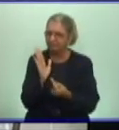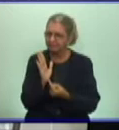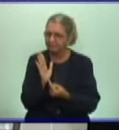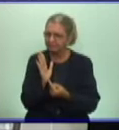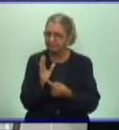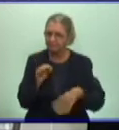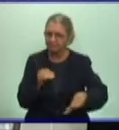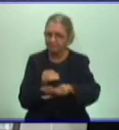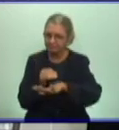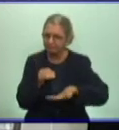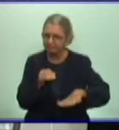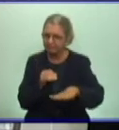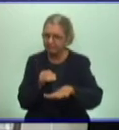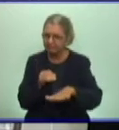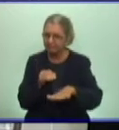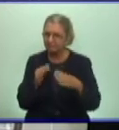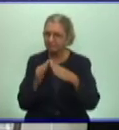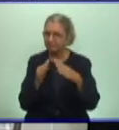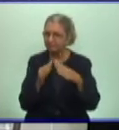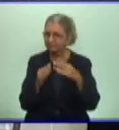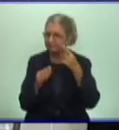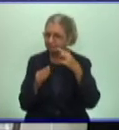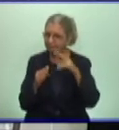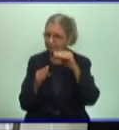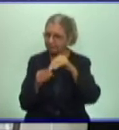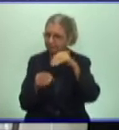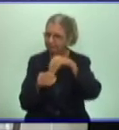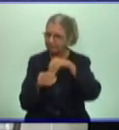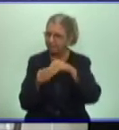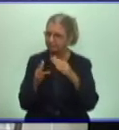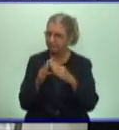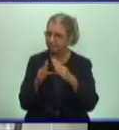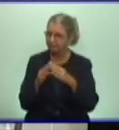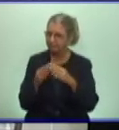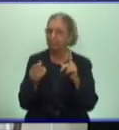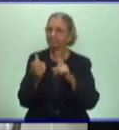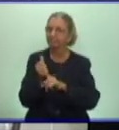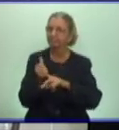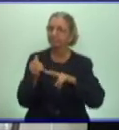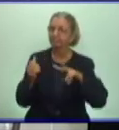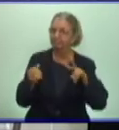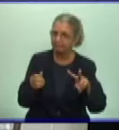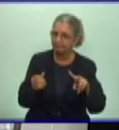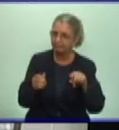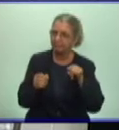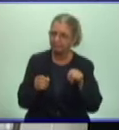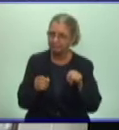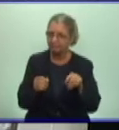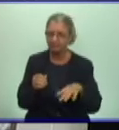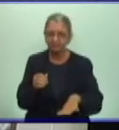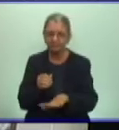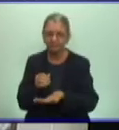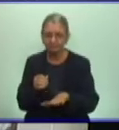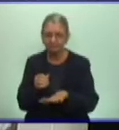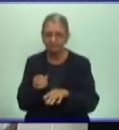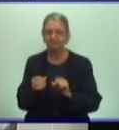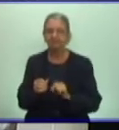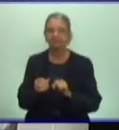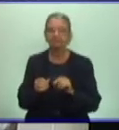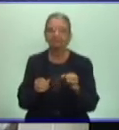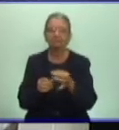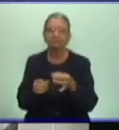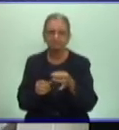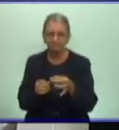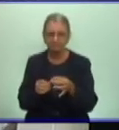pudieran referir particularmente a su provincia, porque la localidad está en una región, está en una provincia, está en un municipio, está